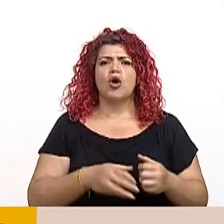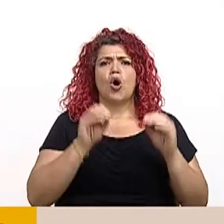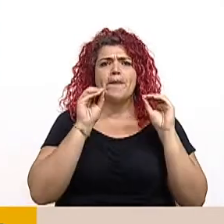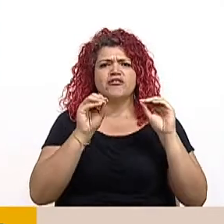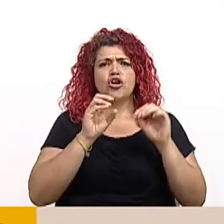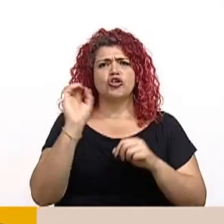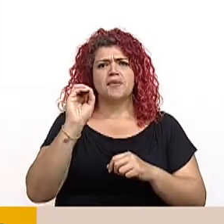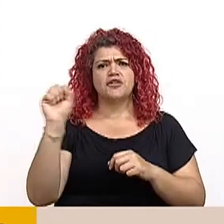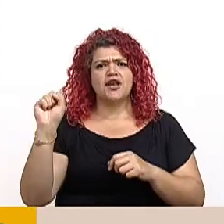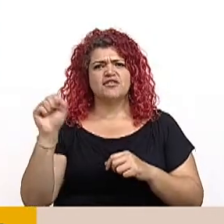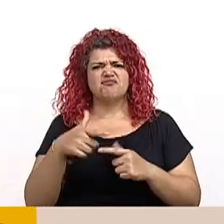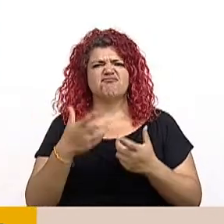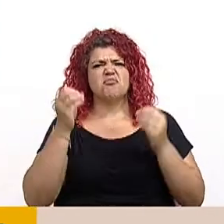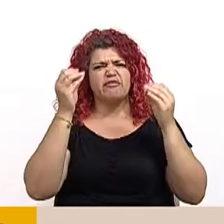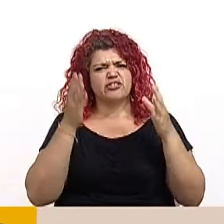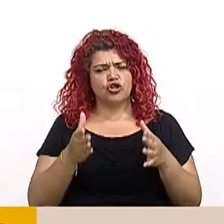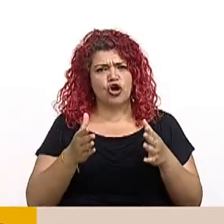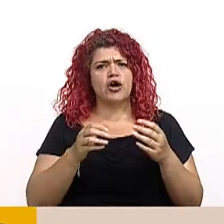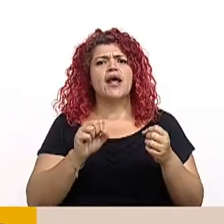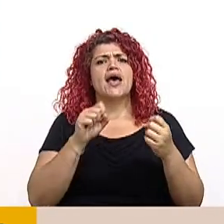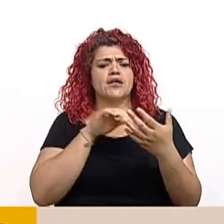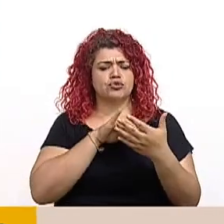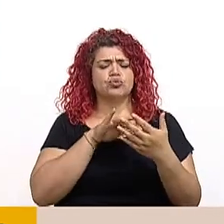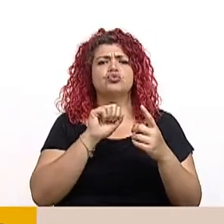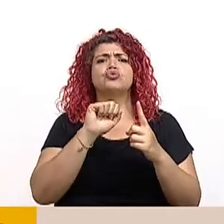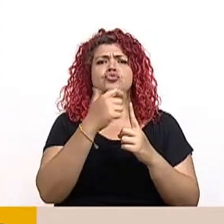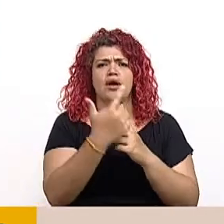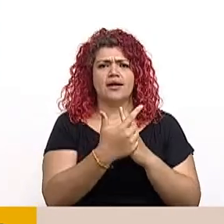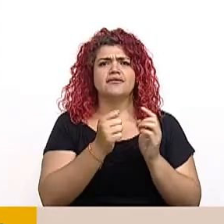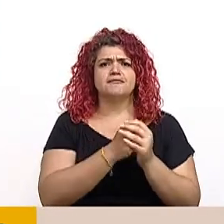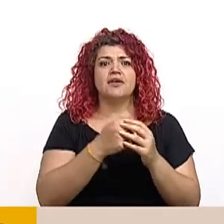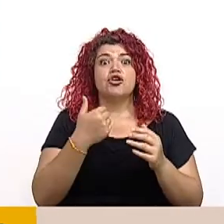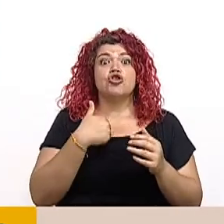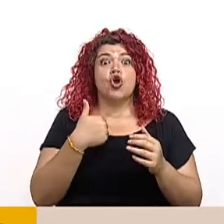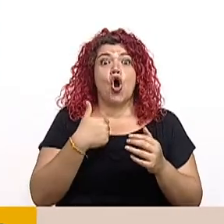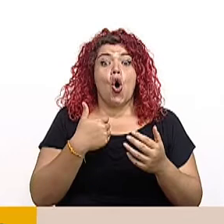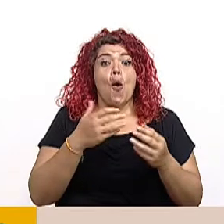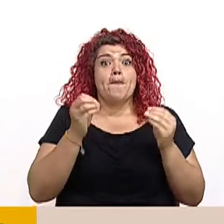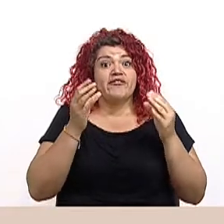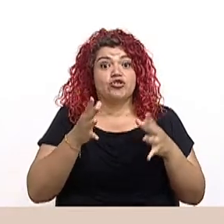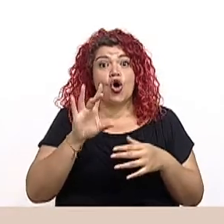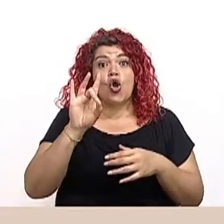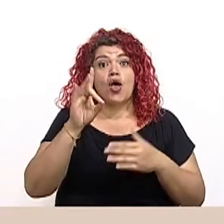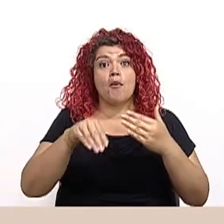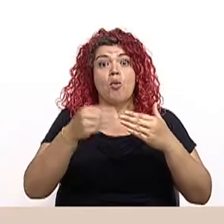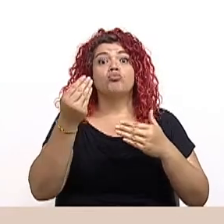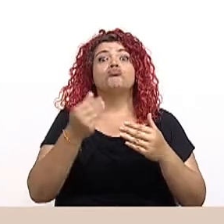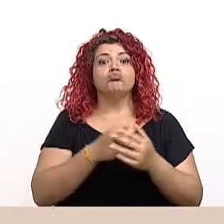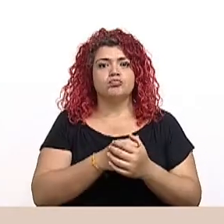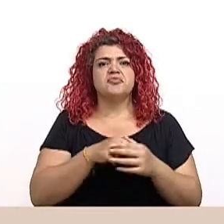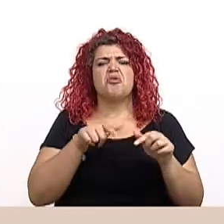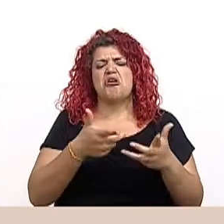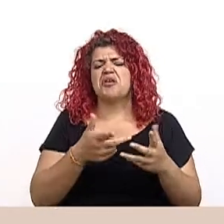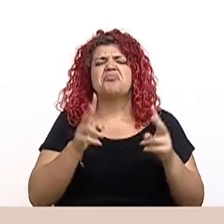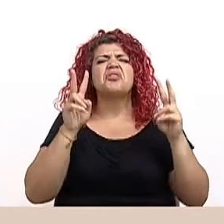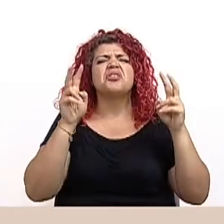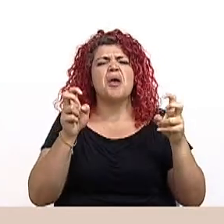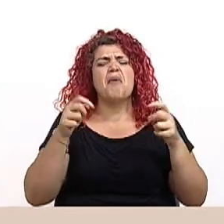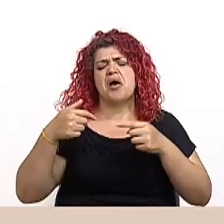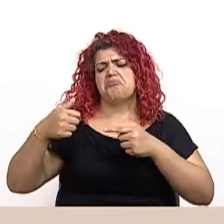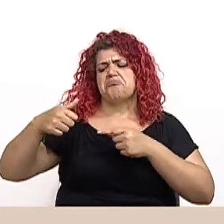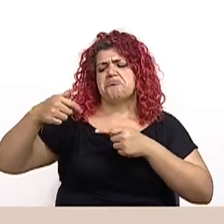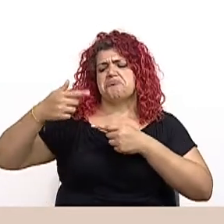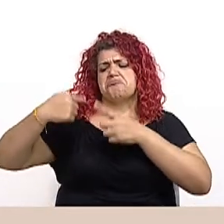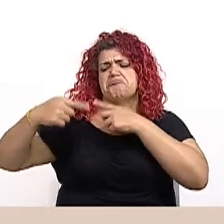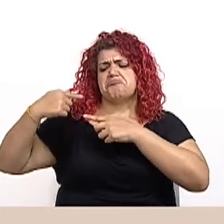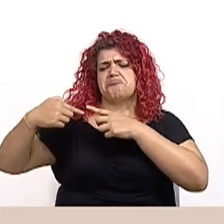su profesor de Estudios Sociales, profesor de 8º año. Continuamos desarrollando una temática en la que hemos trabajado varios días: